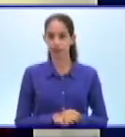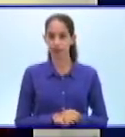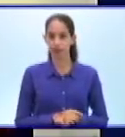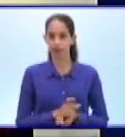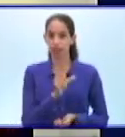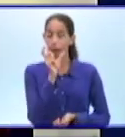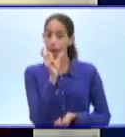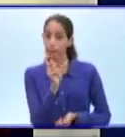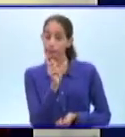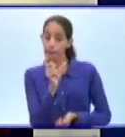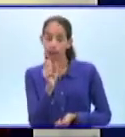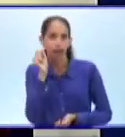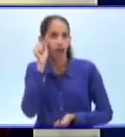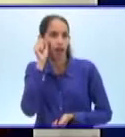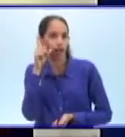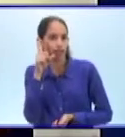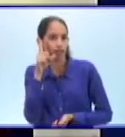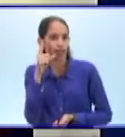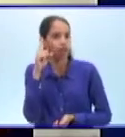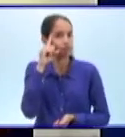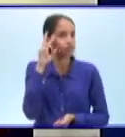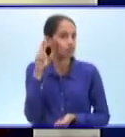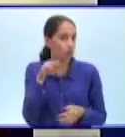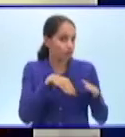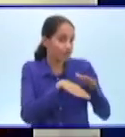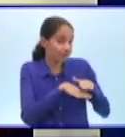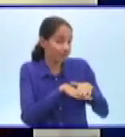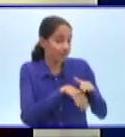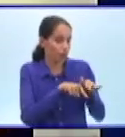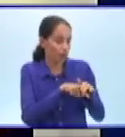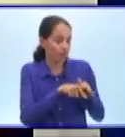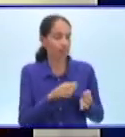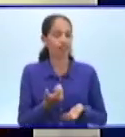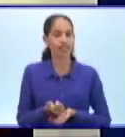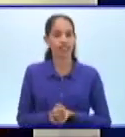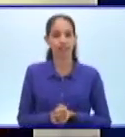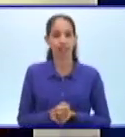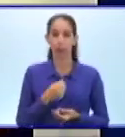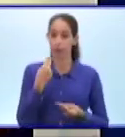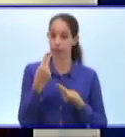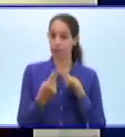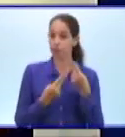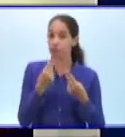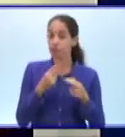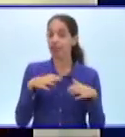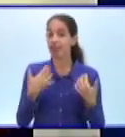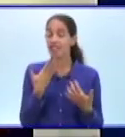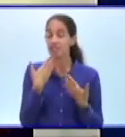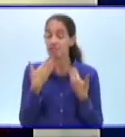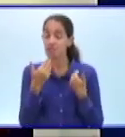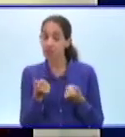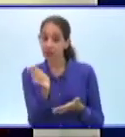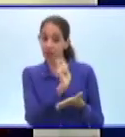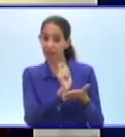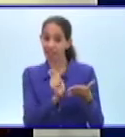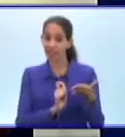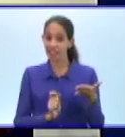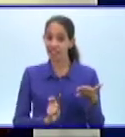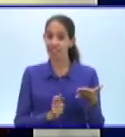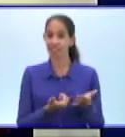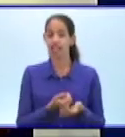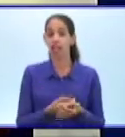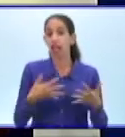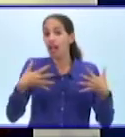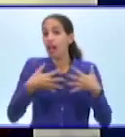de la reserva, porque si mi texto es relacionado con los animales, con mi mascota, con el amor